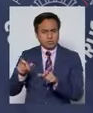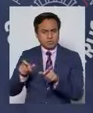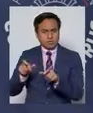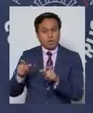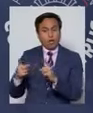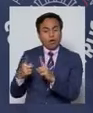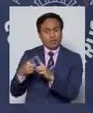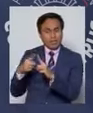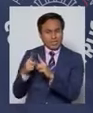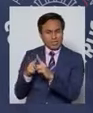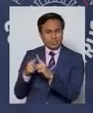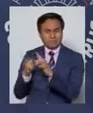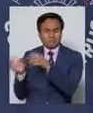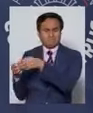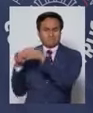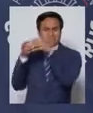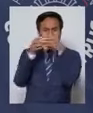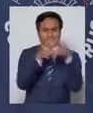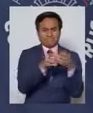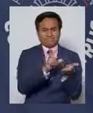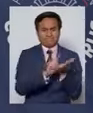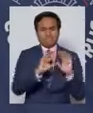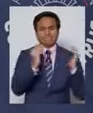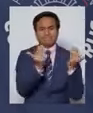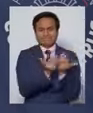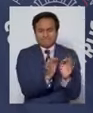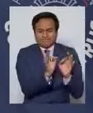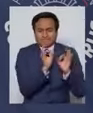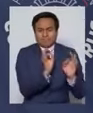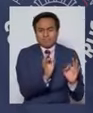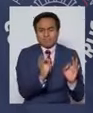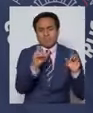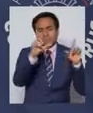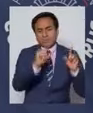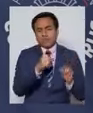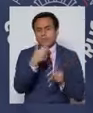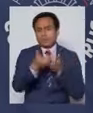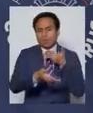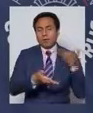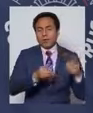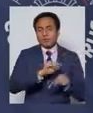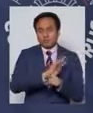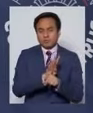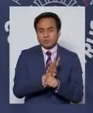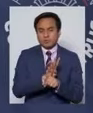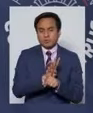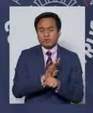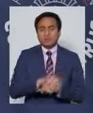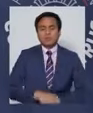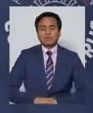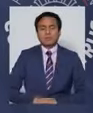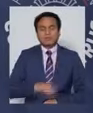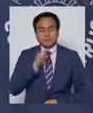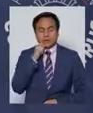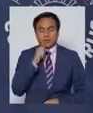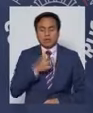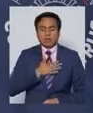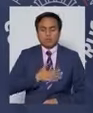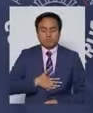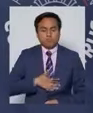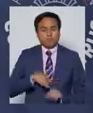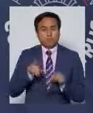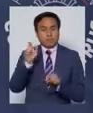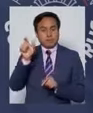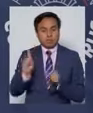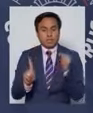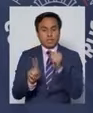con los contactos estrechos a una residencia sanitaria para disminuir la propagación del virus. Afortunadamente